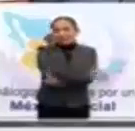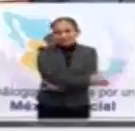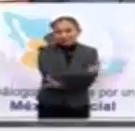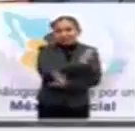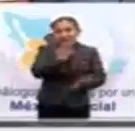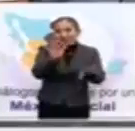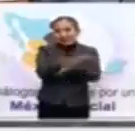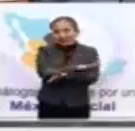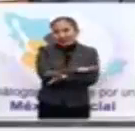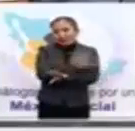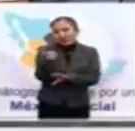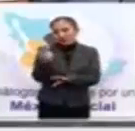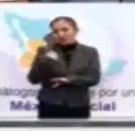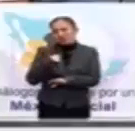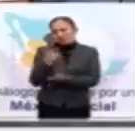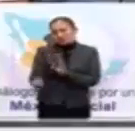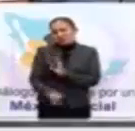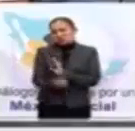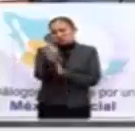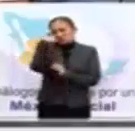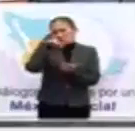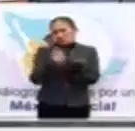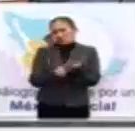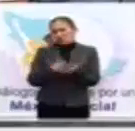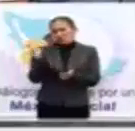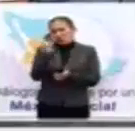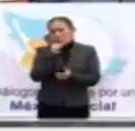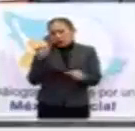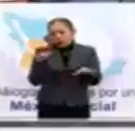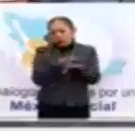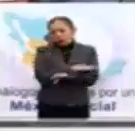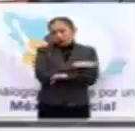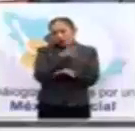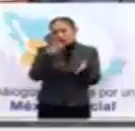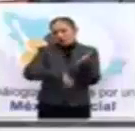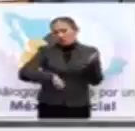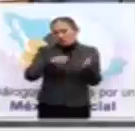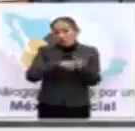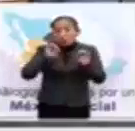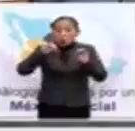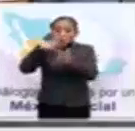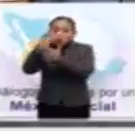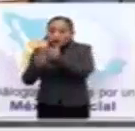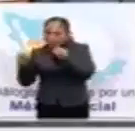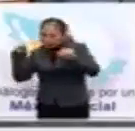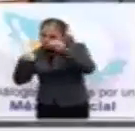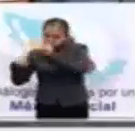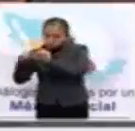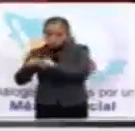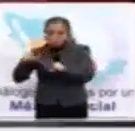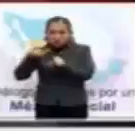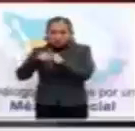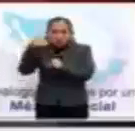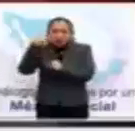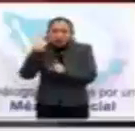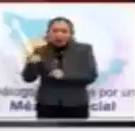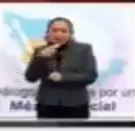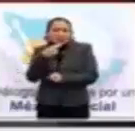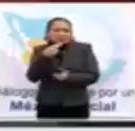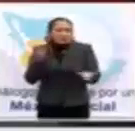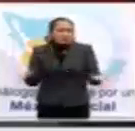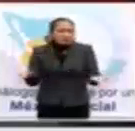¿no? Y la gran pregunta que uno se tiene que hacer cuando hace una reforma o cuando hace un programa social es, ¿para qué lo